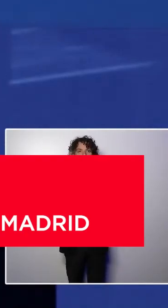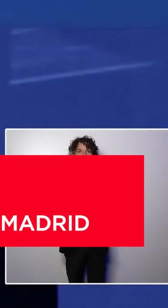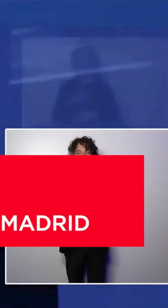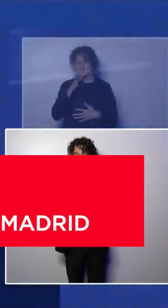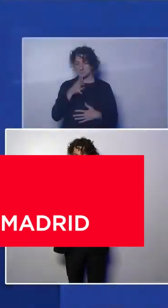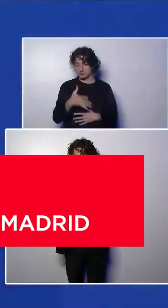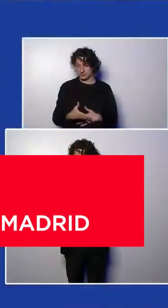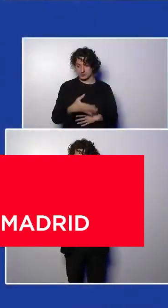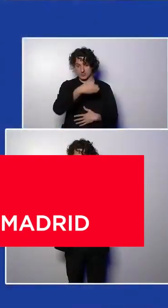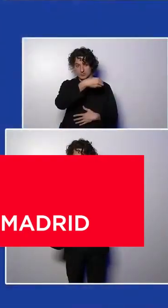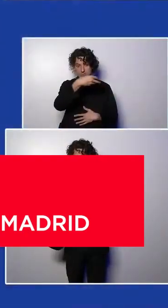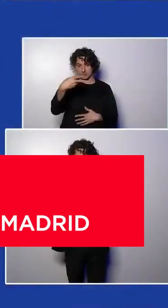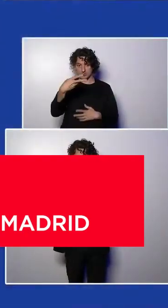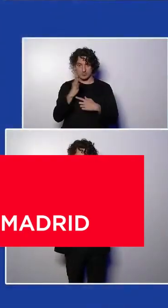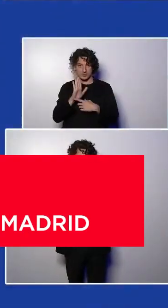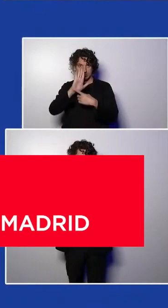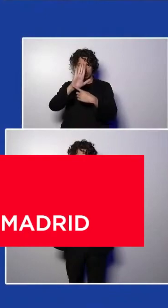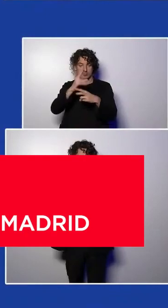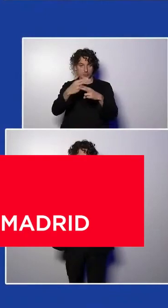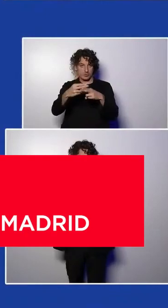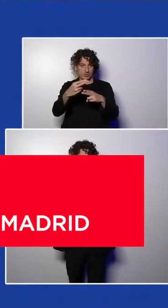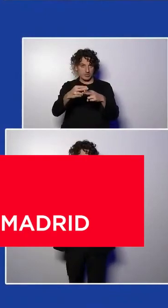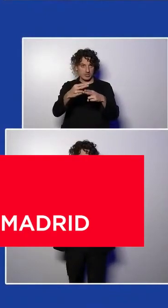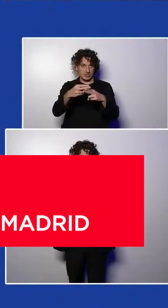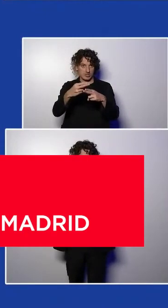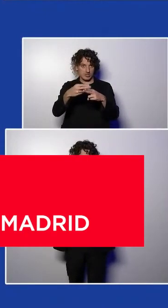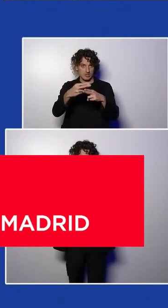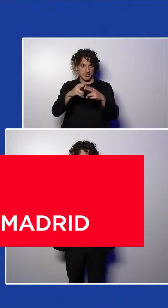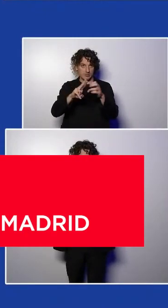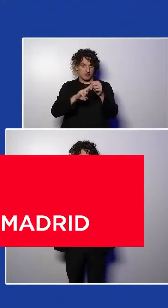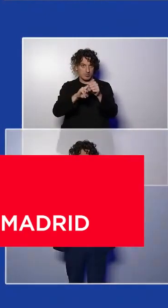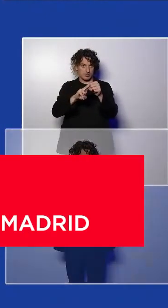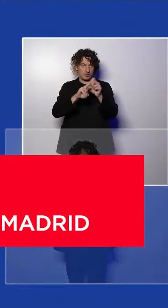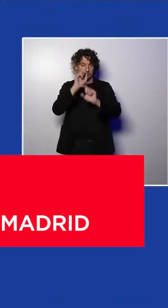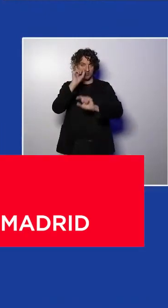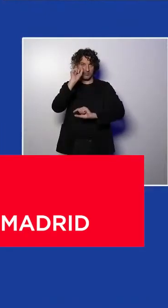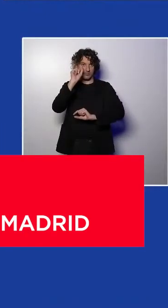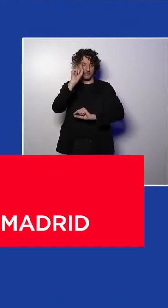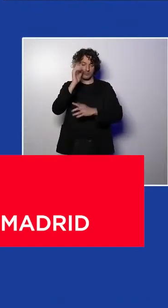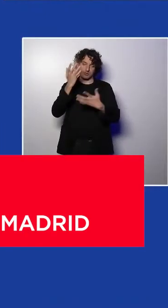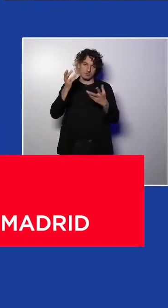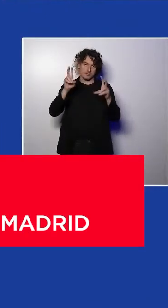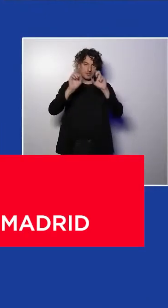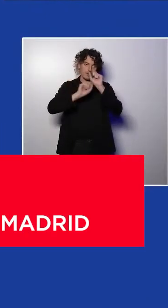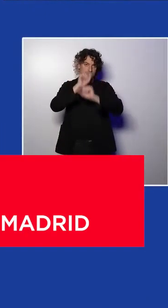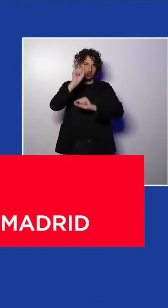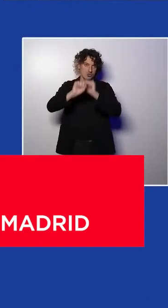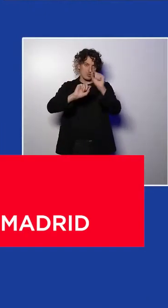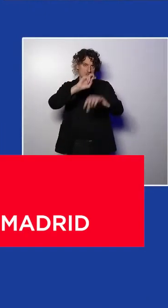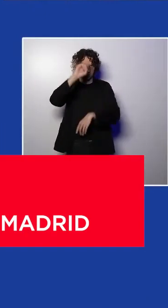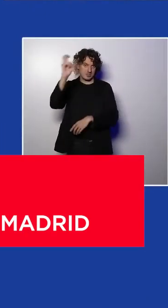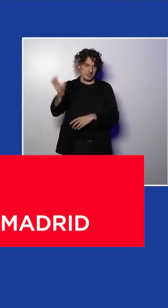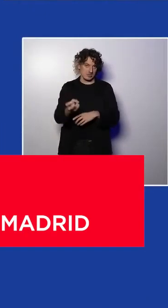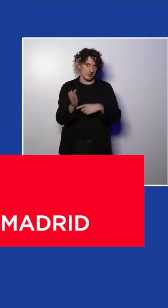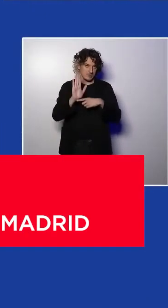unos resultados de lo que es la política en la provincia de Misiones a lo largo de todos estos años.